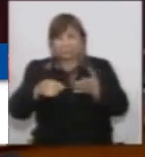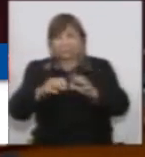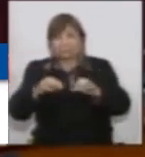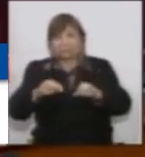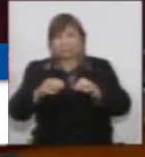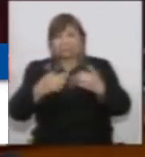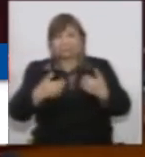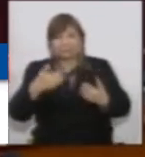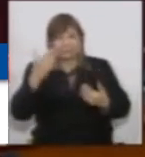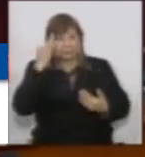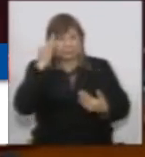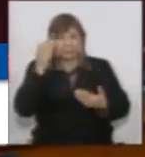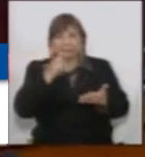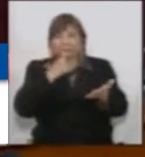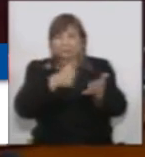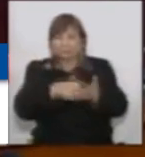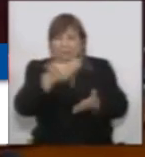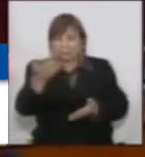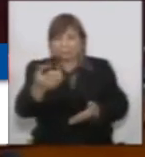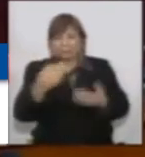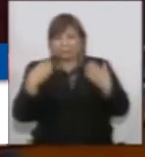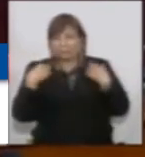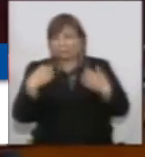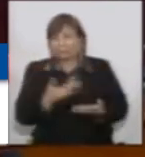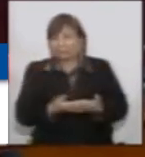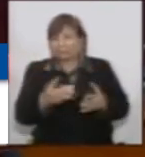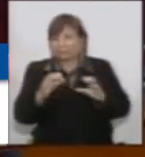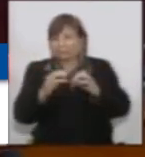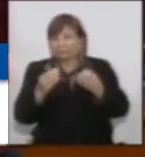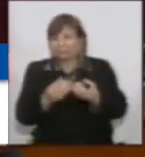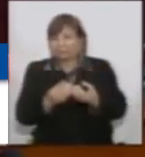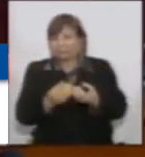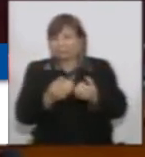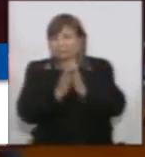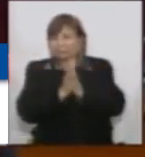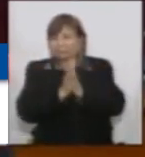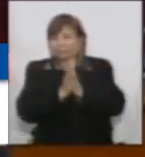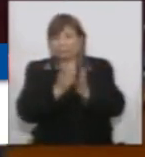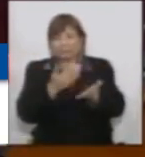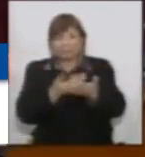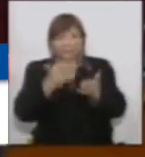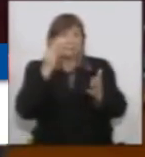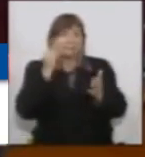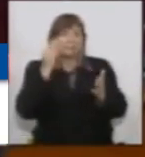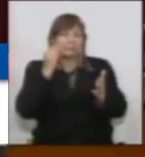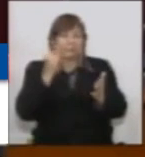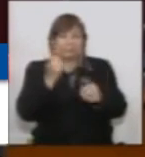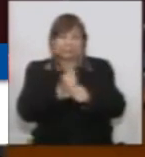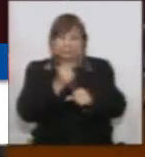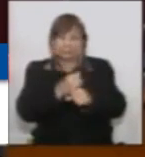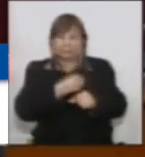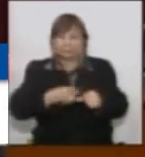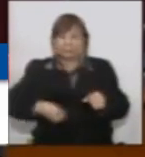representación, sabiendo que le hemos mandado una carta a su despacho a los congresistas jóvenes de este Congreso, pidiéndole que ponga a alguien con más experiencia en el Ministerio de